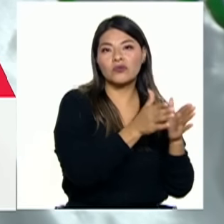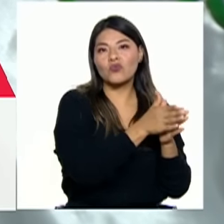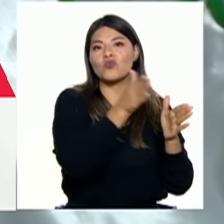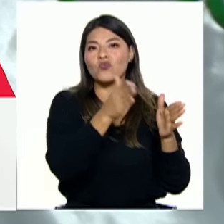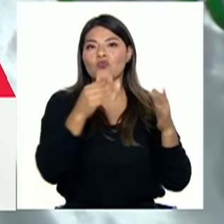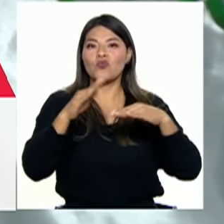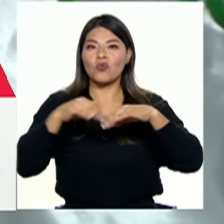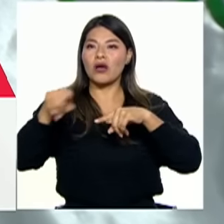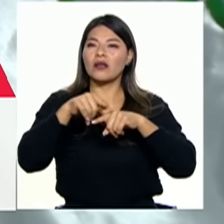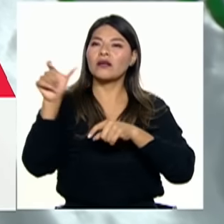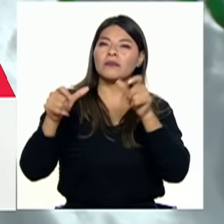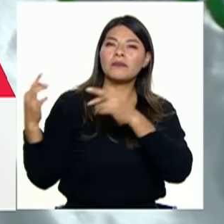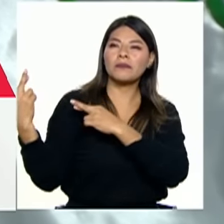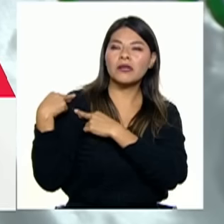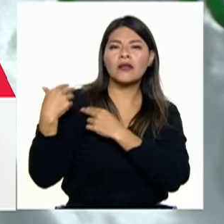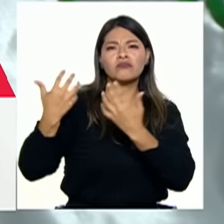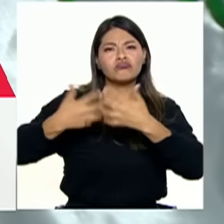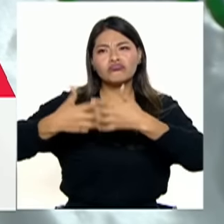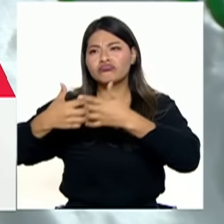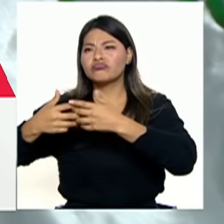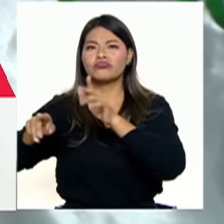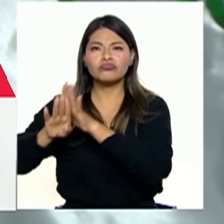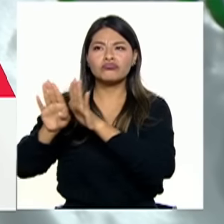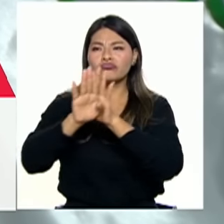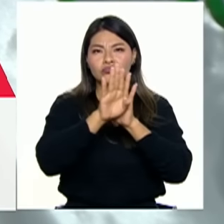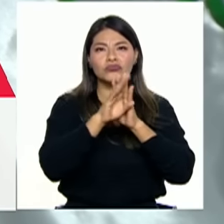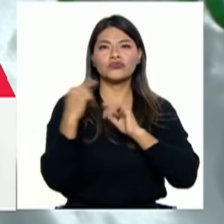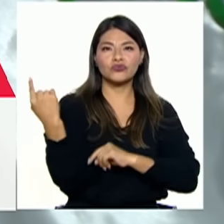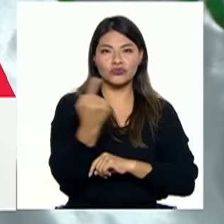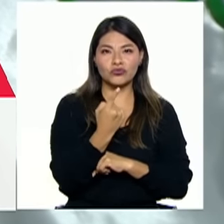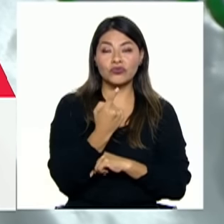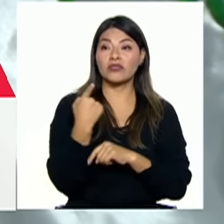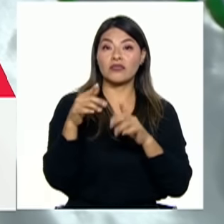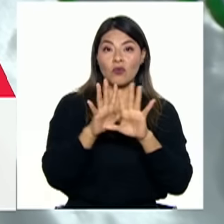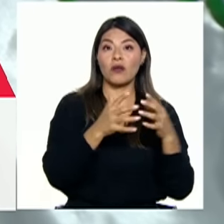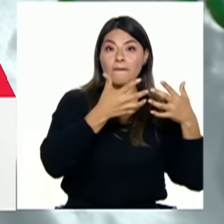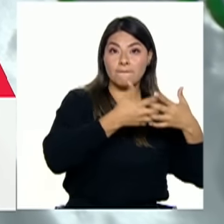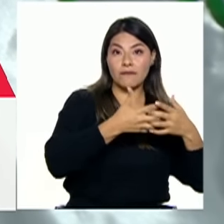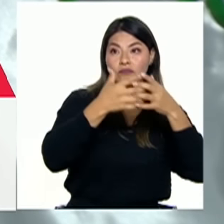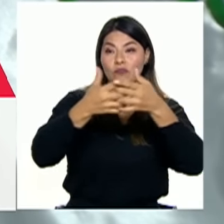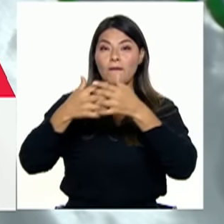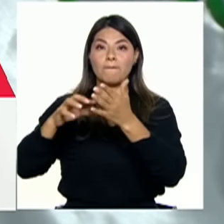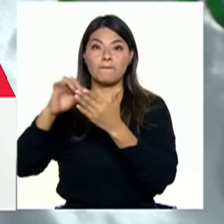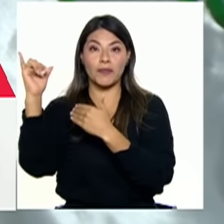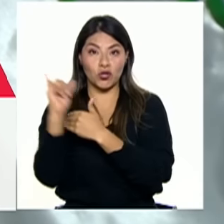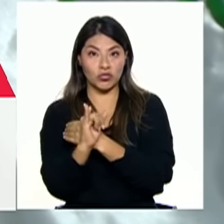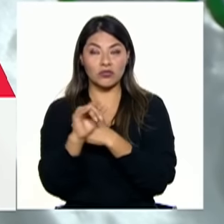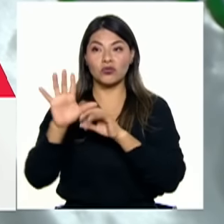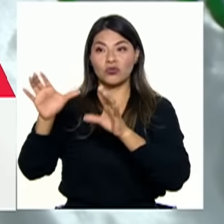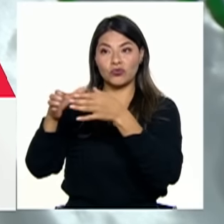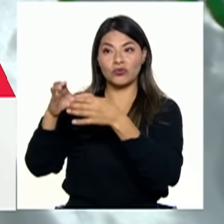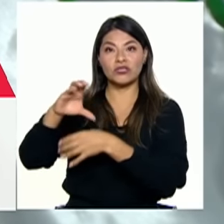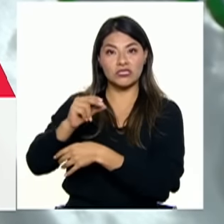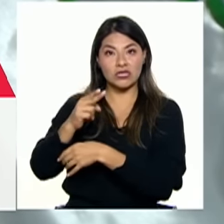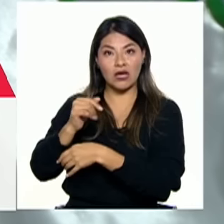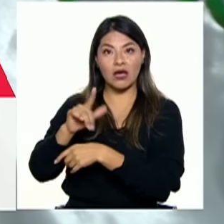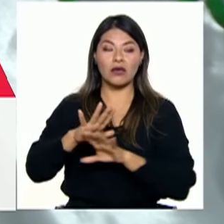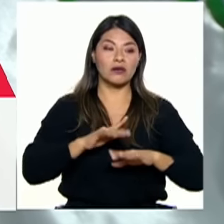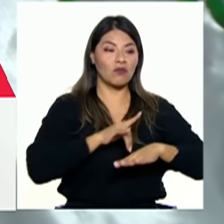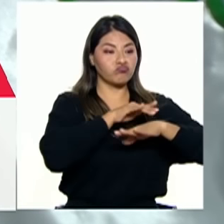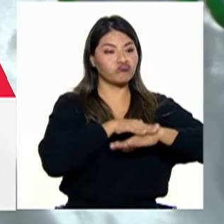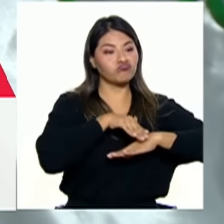los encadenamientos productivos de la industria nacional en ambos proyectos, proyecto de Chancay, el puerto de